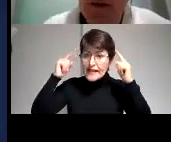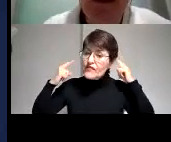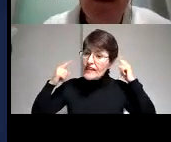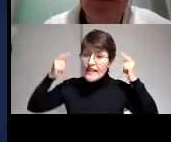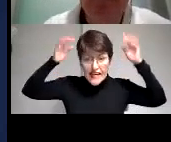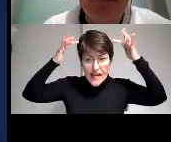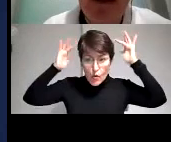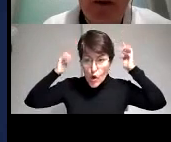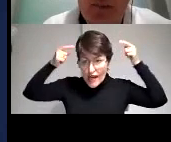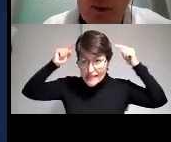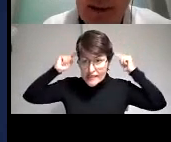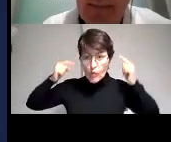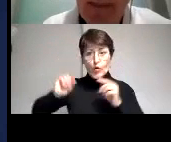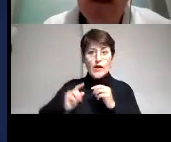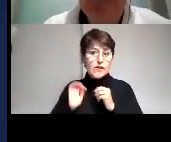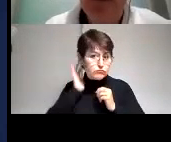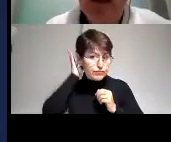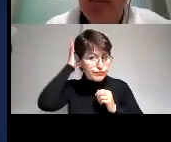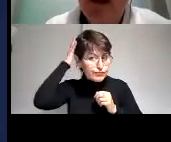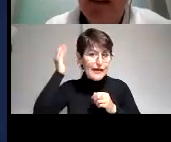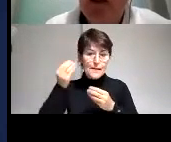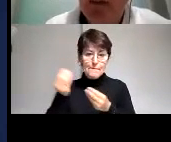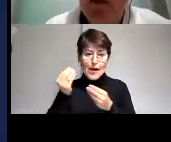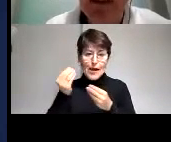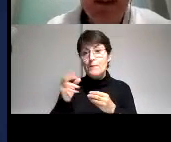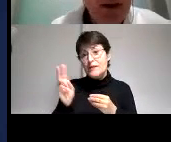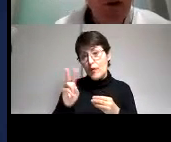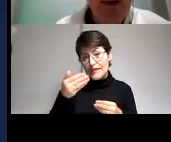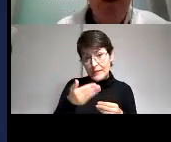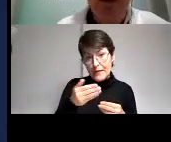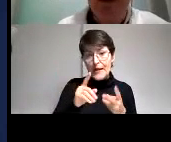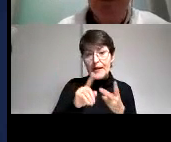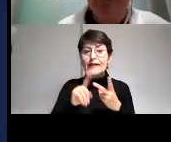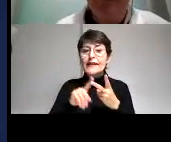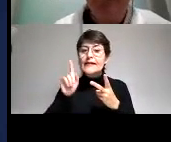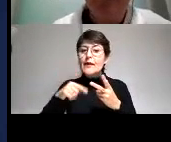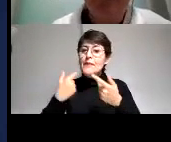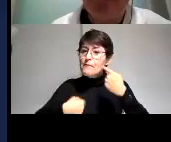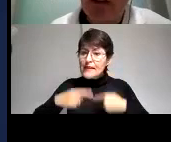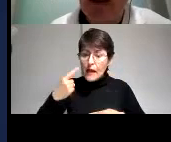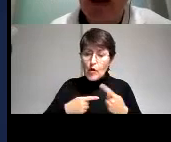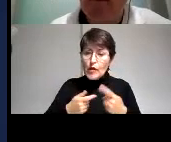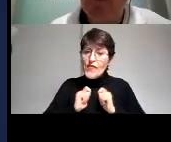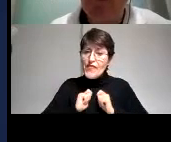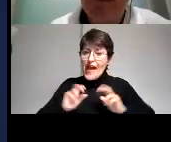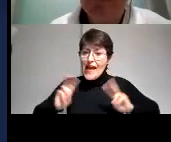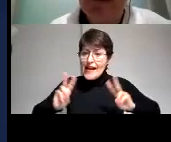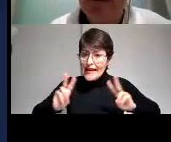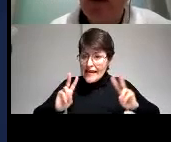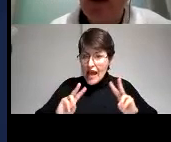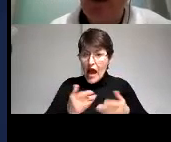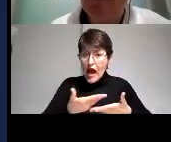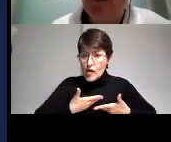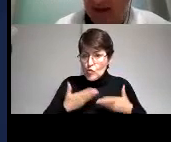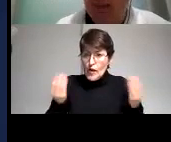encargan fundamentalmente las vitaminas del grupo B; participan en diversos procesos metabólicos, sobre todo en la obtención de energía a partir de hidratos de carbono,